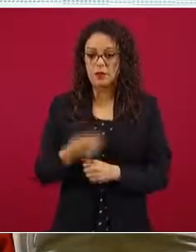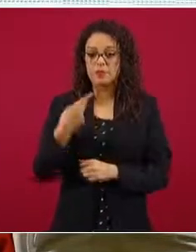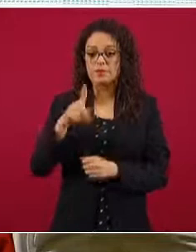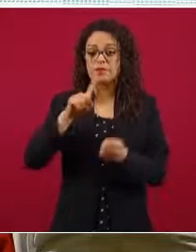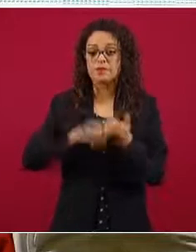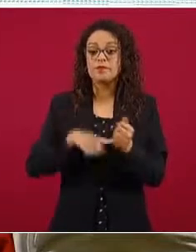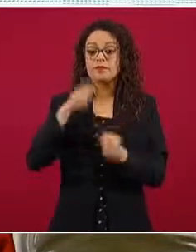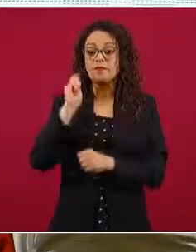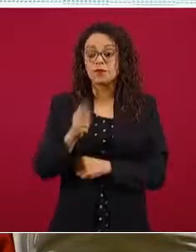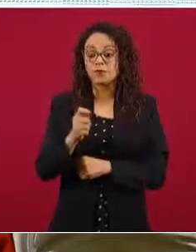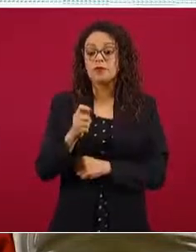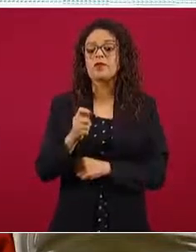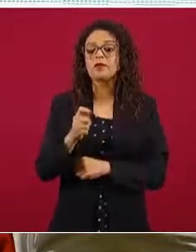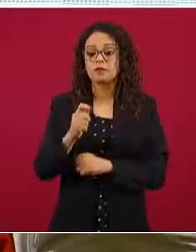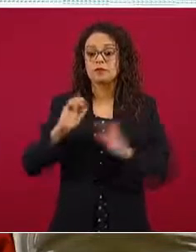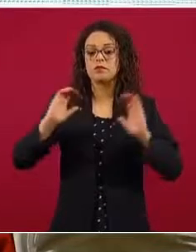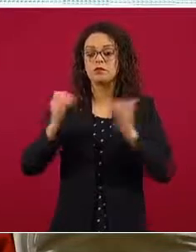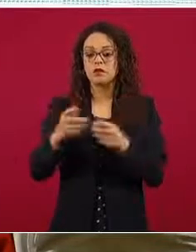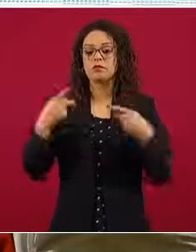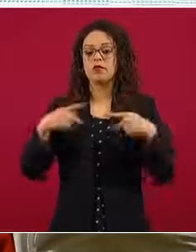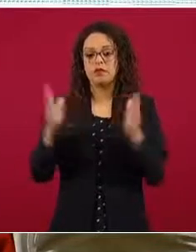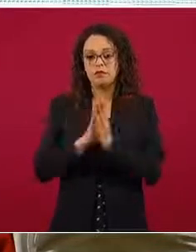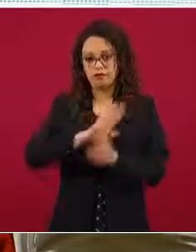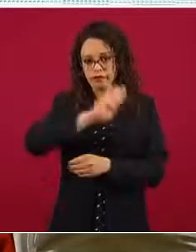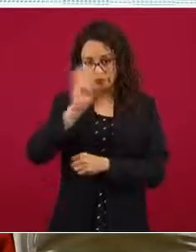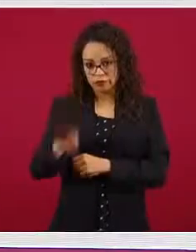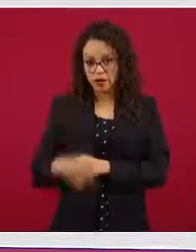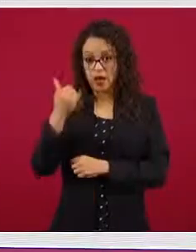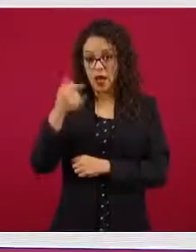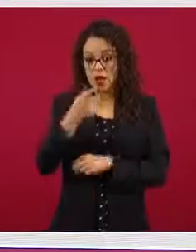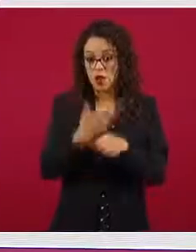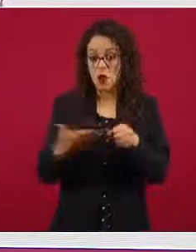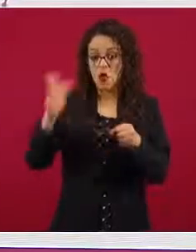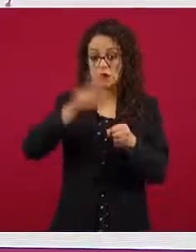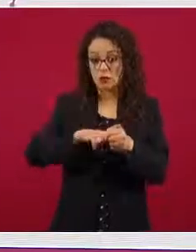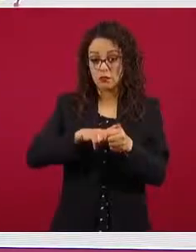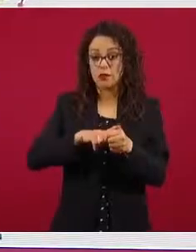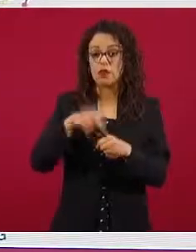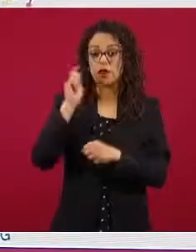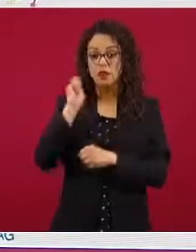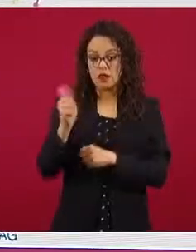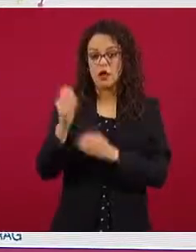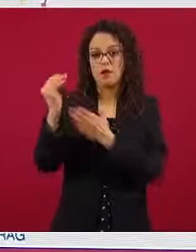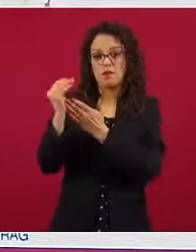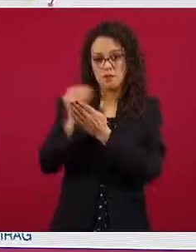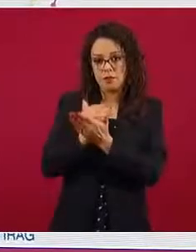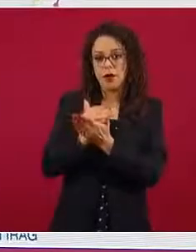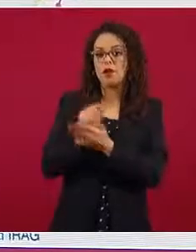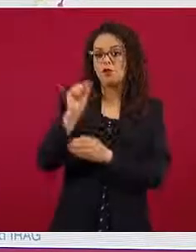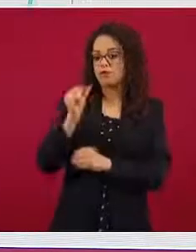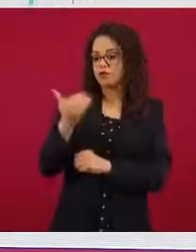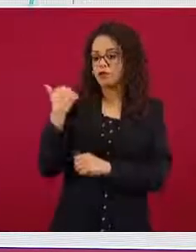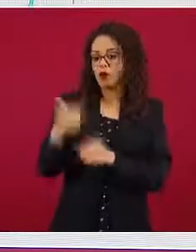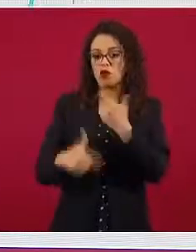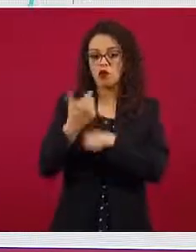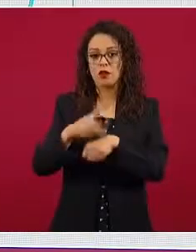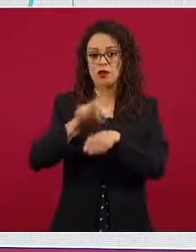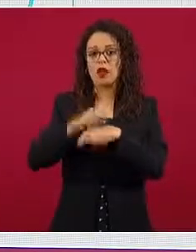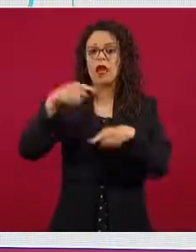y la hospitalización con variaciones, y en los últimos 12 días tendencia de incremento. La